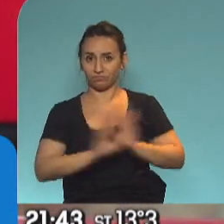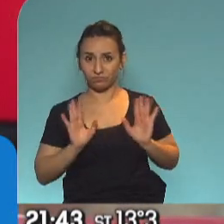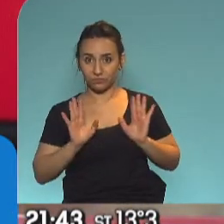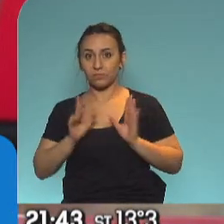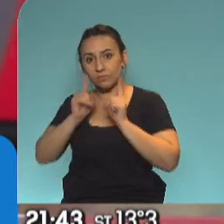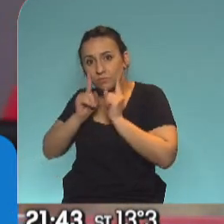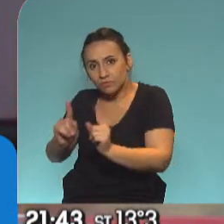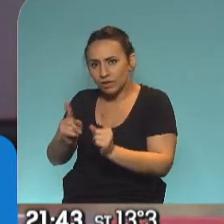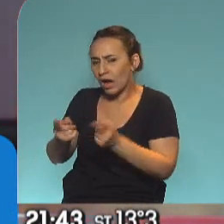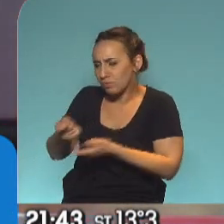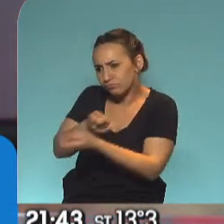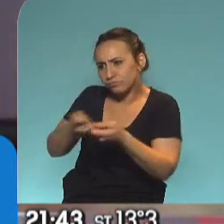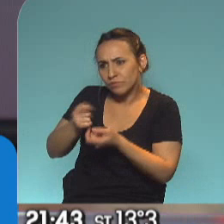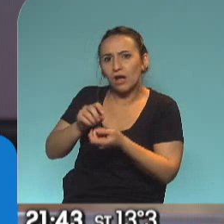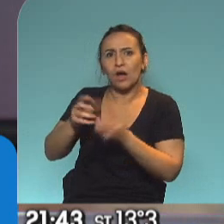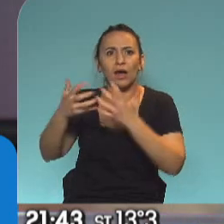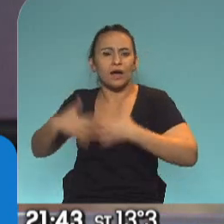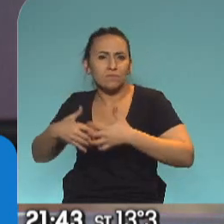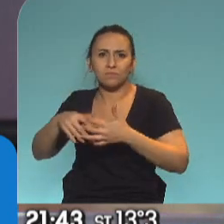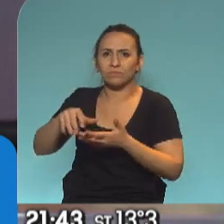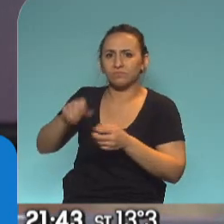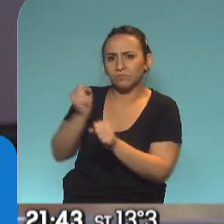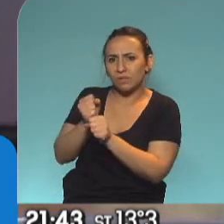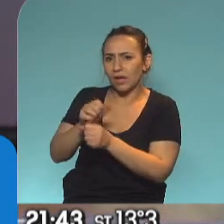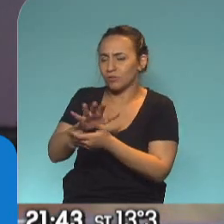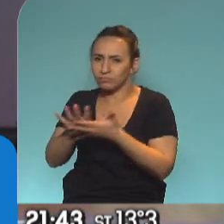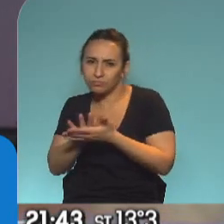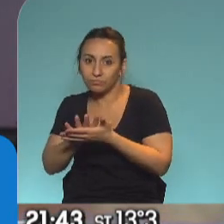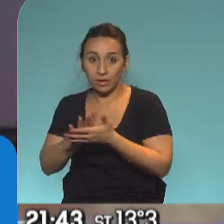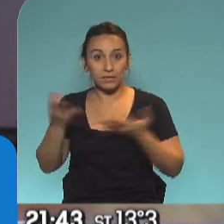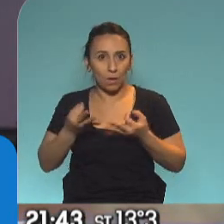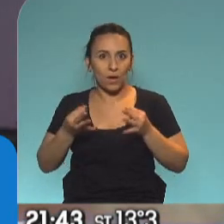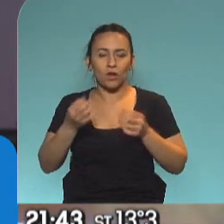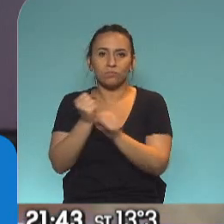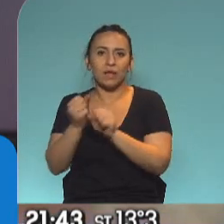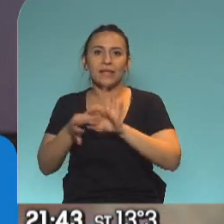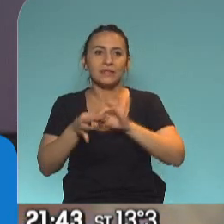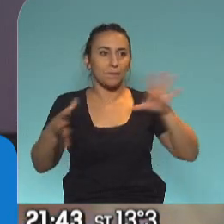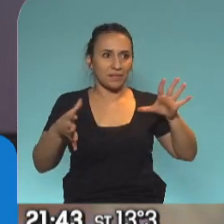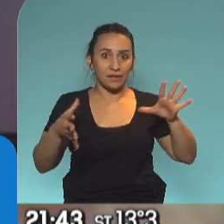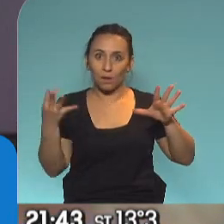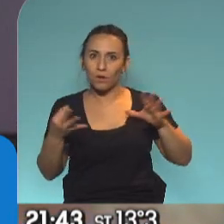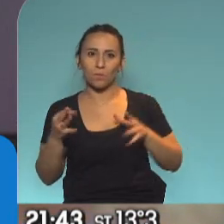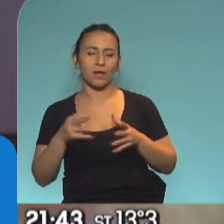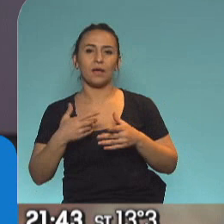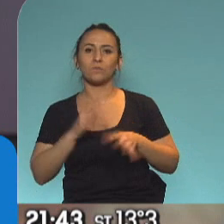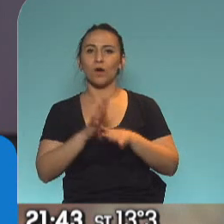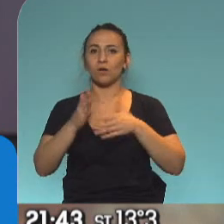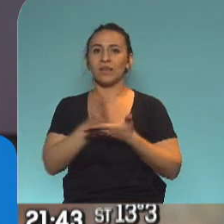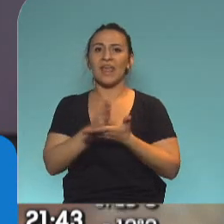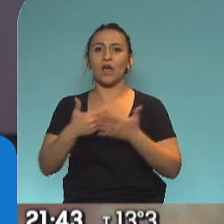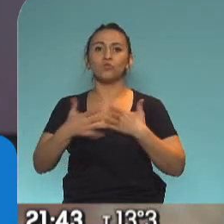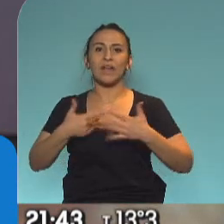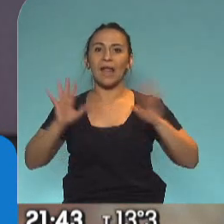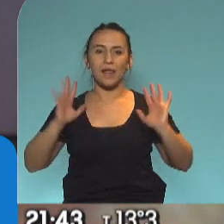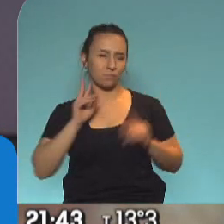gestión, es bueno tener algún nivel de autonomía o de independencia porque es también aconsejar y sugerir y establecer